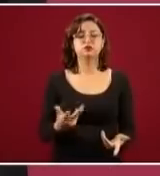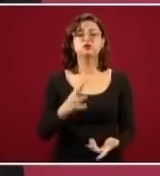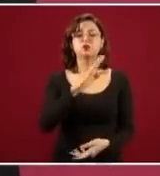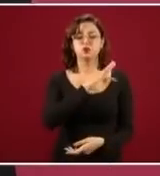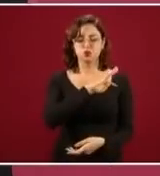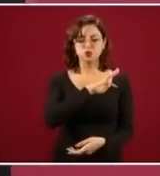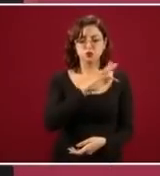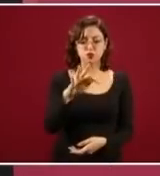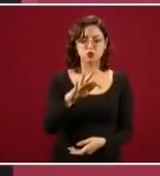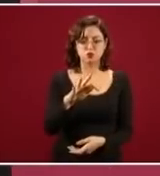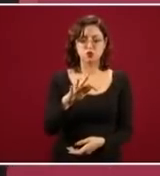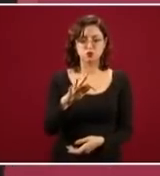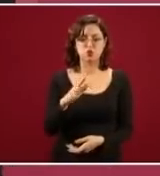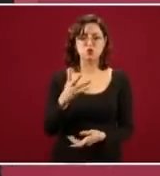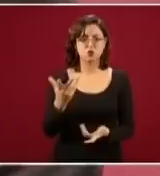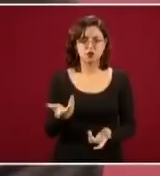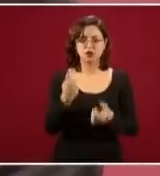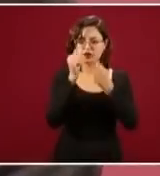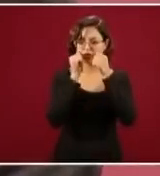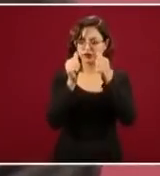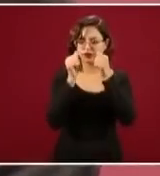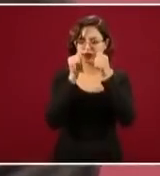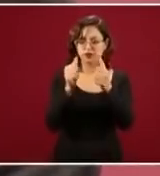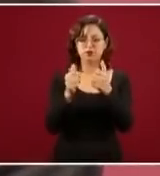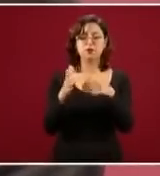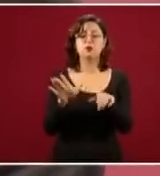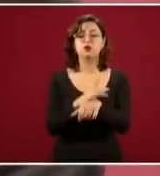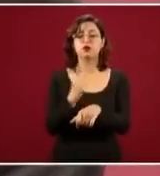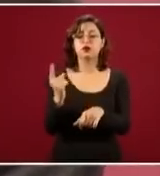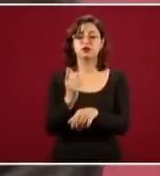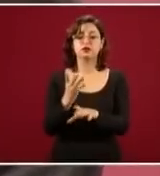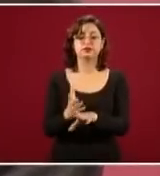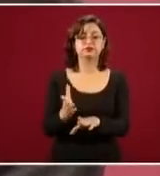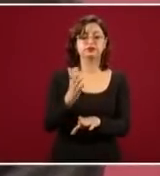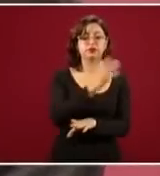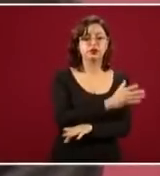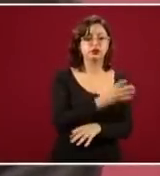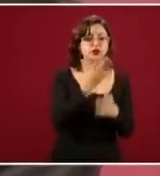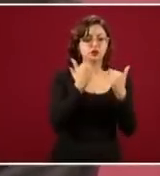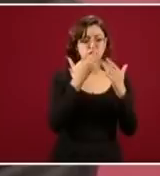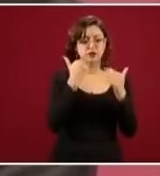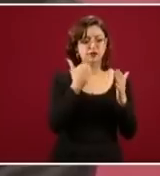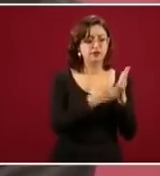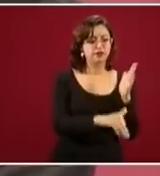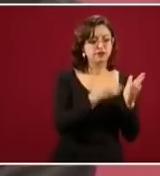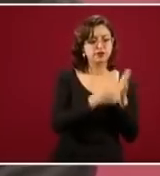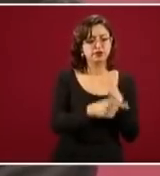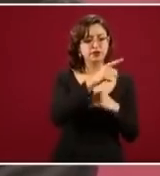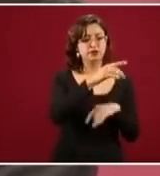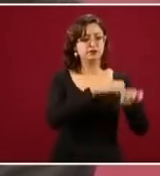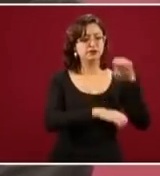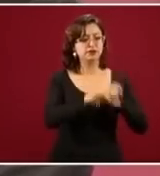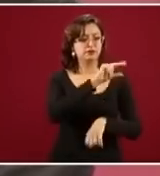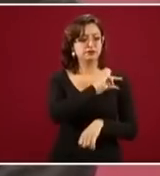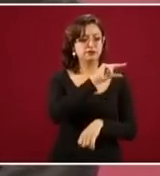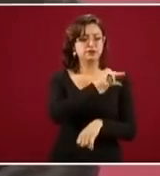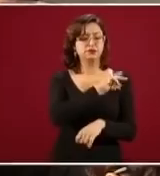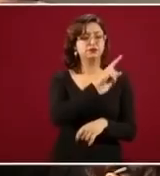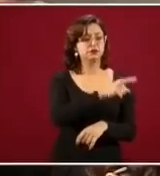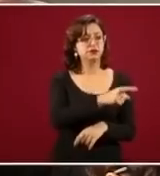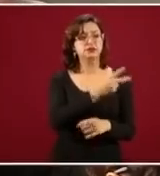reemplazar la deficiencia del servicio de proveeduría que tiene la empresa privada, que,